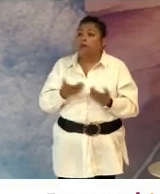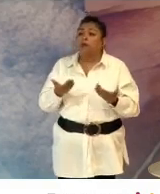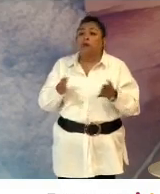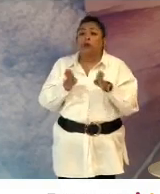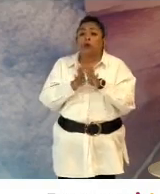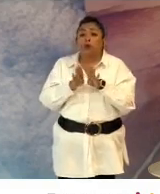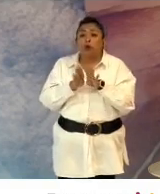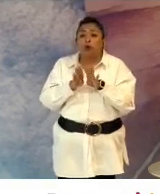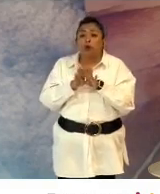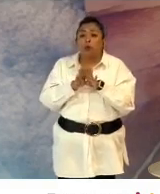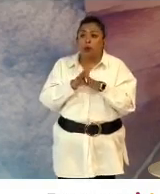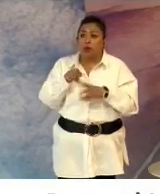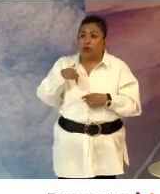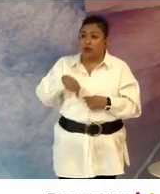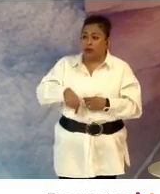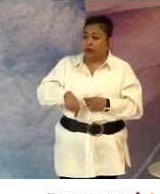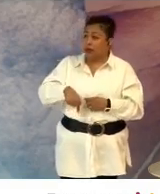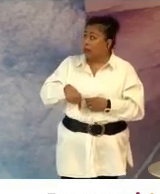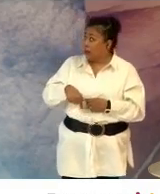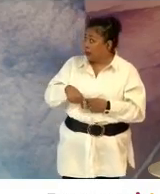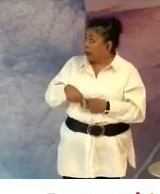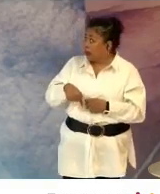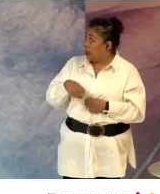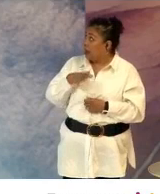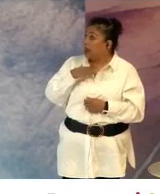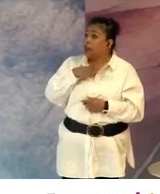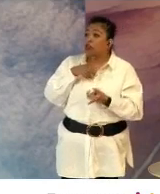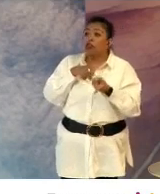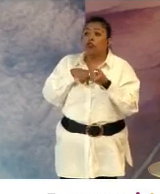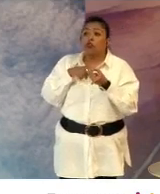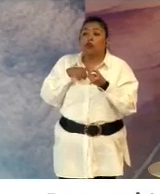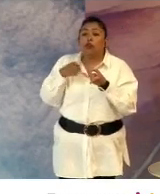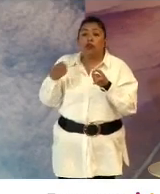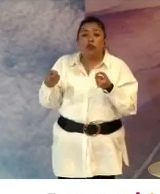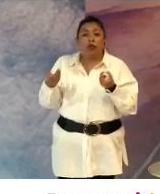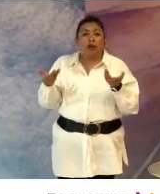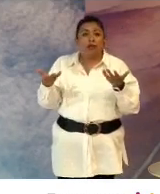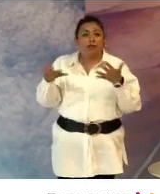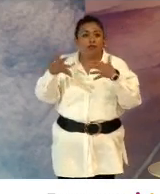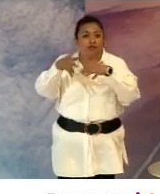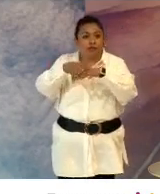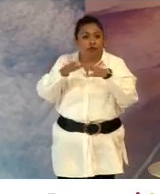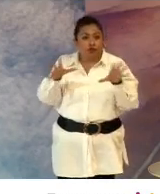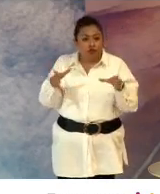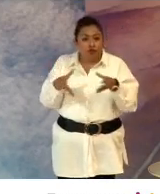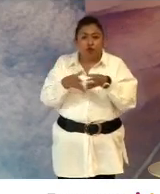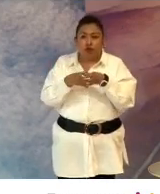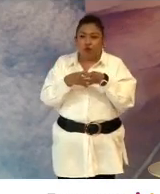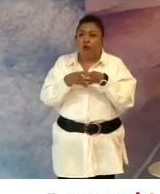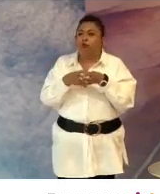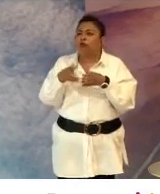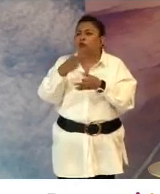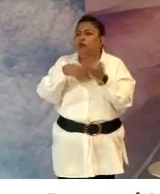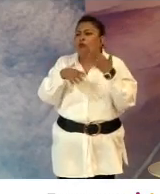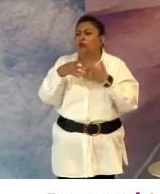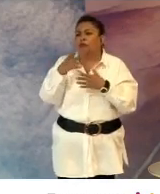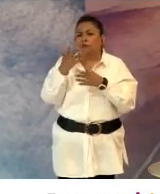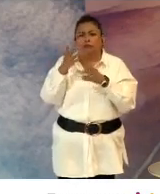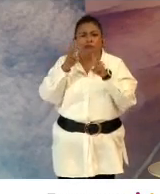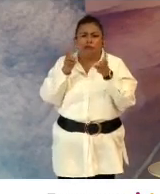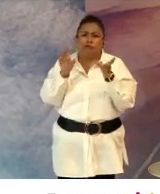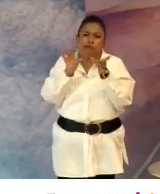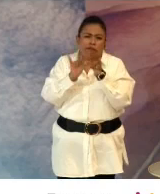parte mainstream aquí? ¿Dónde está toda la convergencia? Todos están hablando de